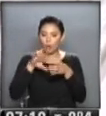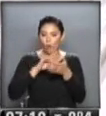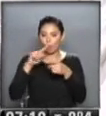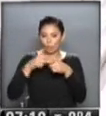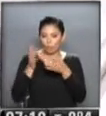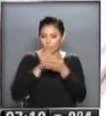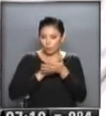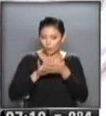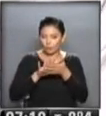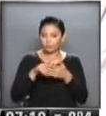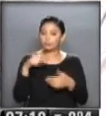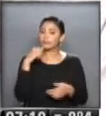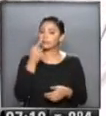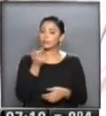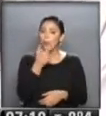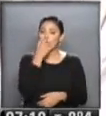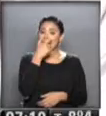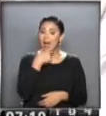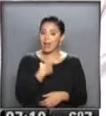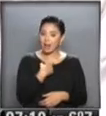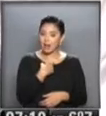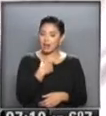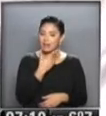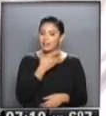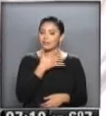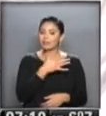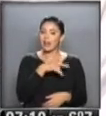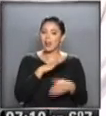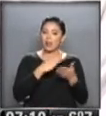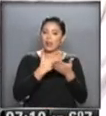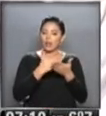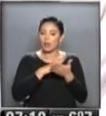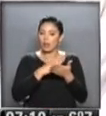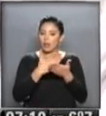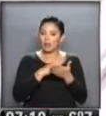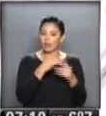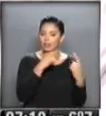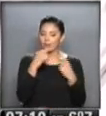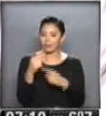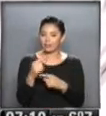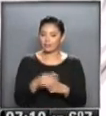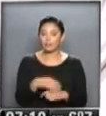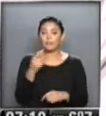señaló que el jefe del PRO, Mauricio Macri, es un poco el límite, aunque de inmediato aclaró